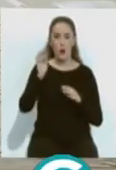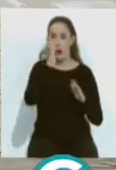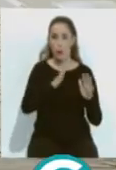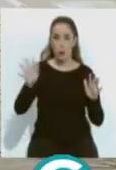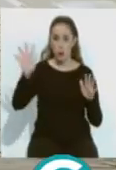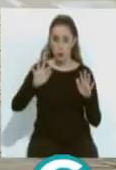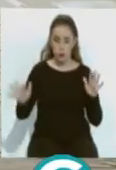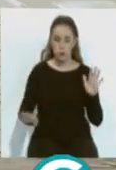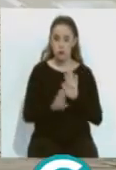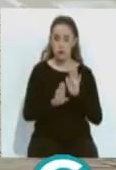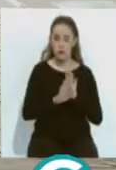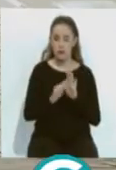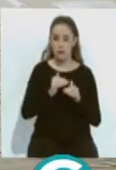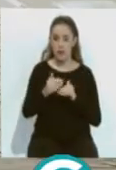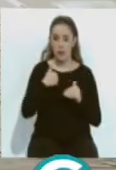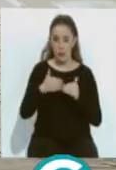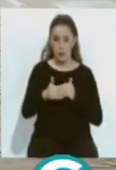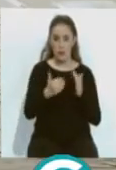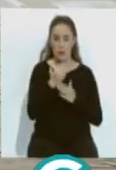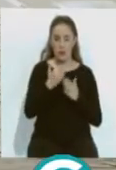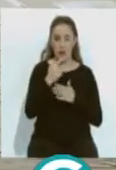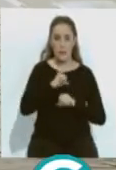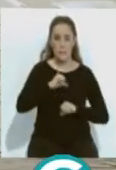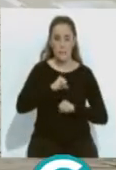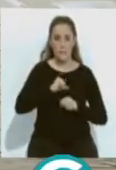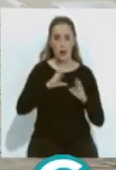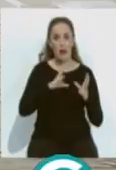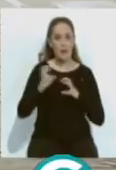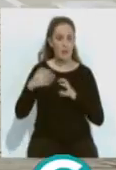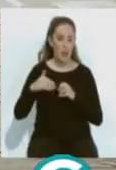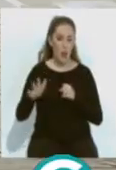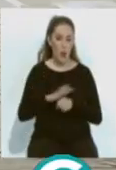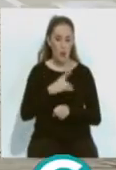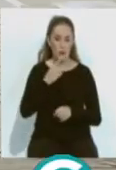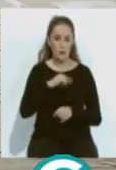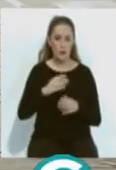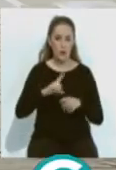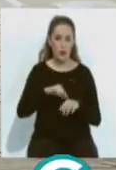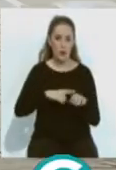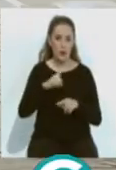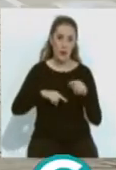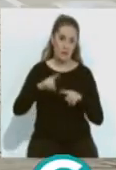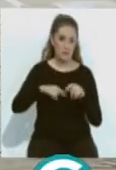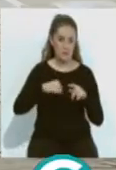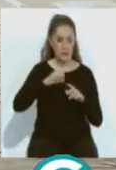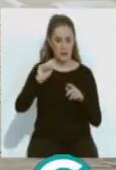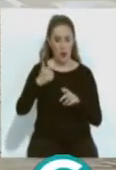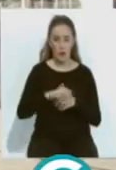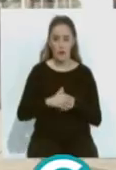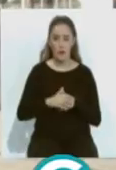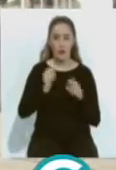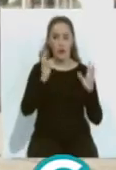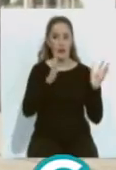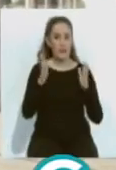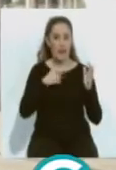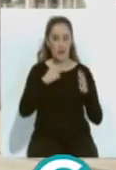se mantendrán estables. De cara a los próximos días se esperan cielos encapotados y horas intermitentes de sol. Hoy la niebla es preciosa, saco